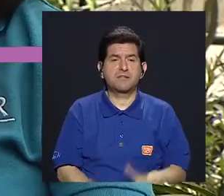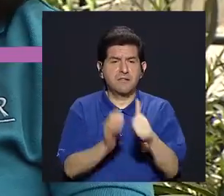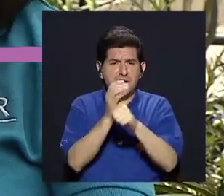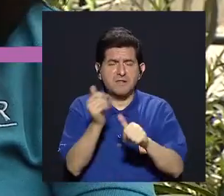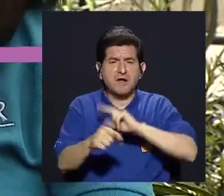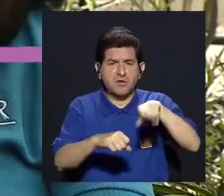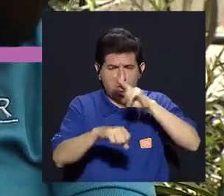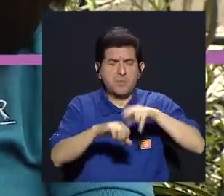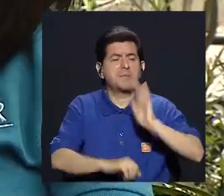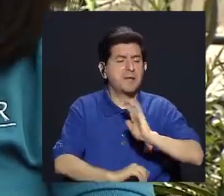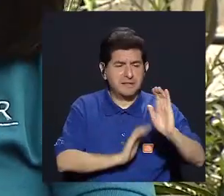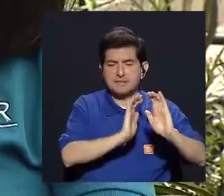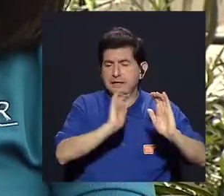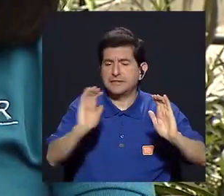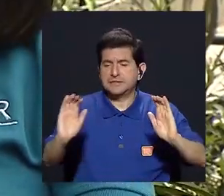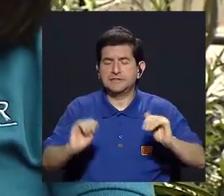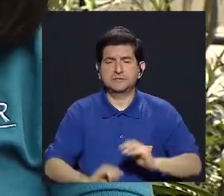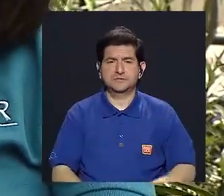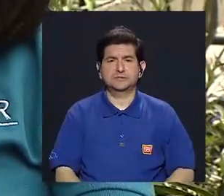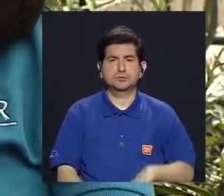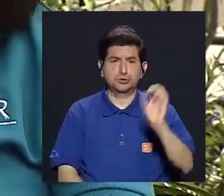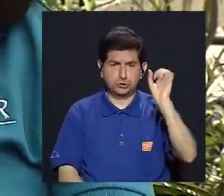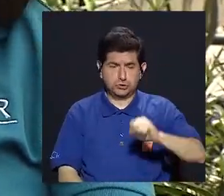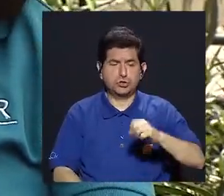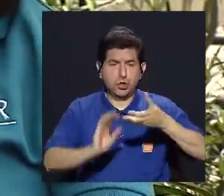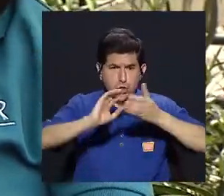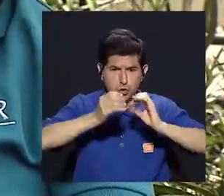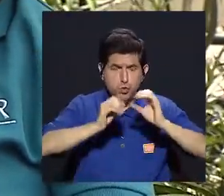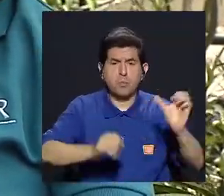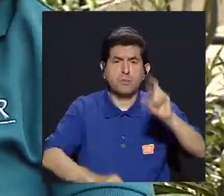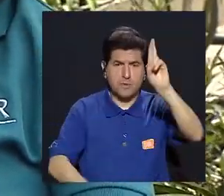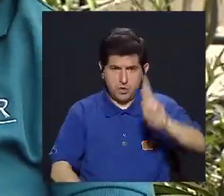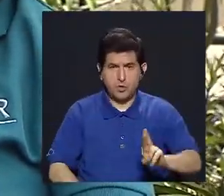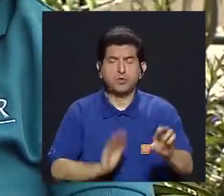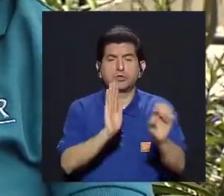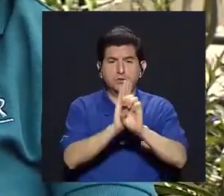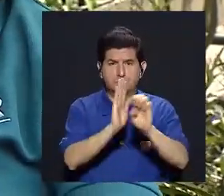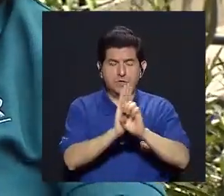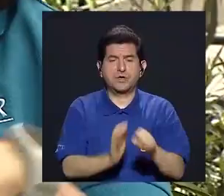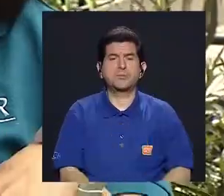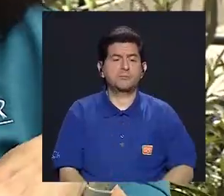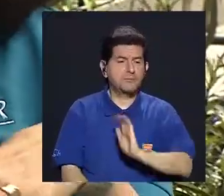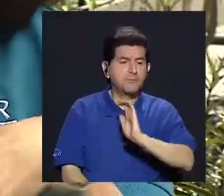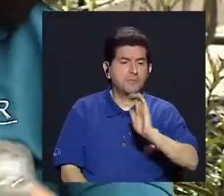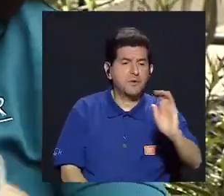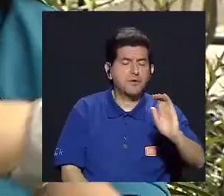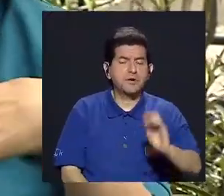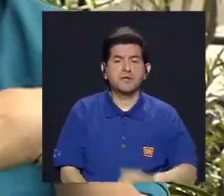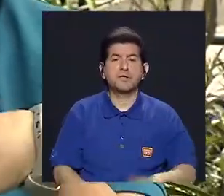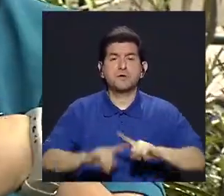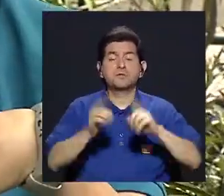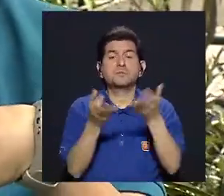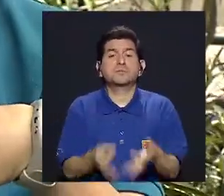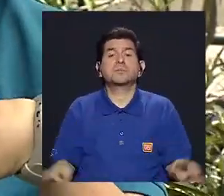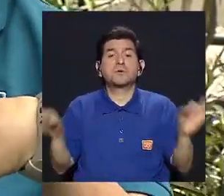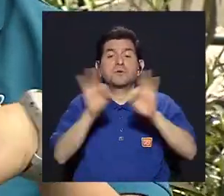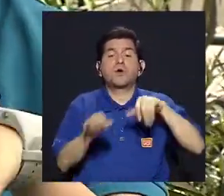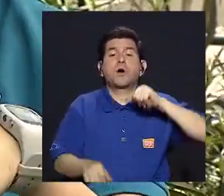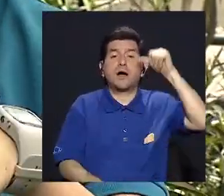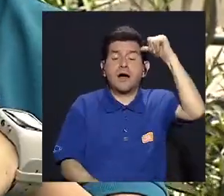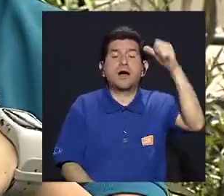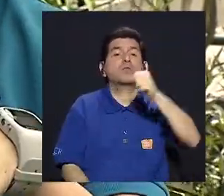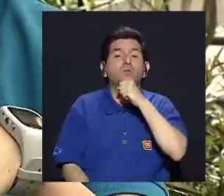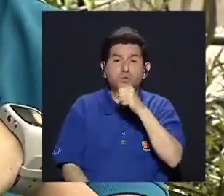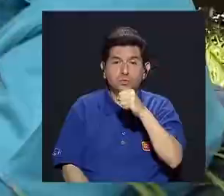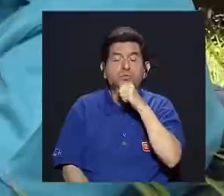bien la diarrea es más frecuente en niños pequeños verdad de acuerdo a datos de costa rica por ejemplo son los niños pequeños pero también de manera importante